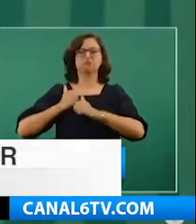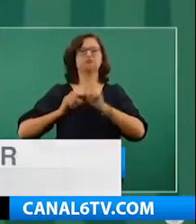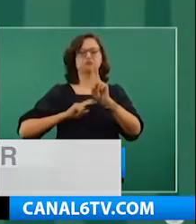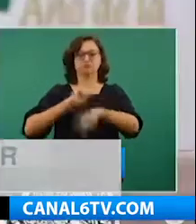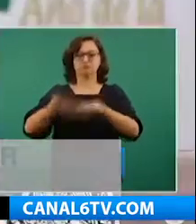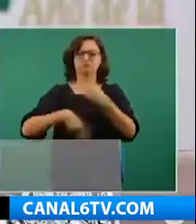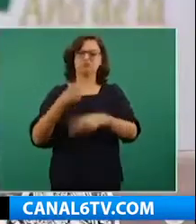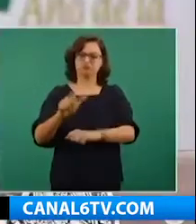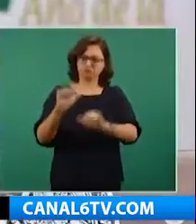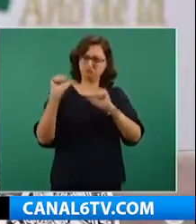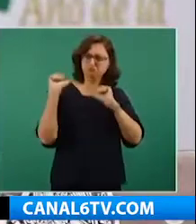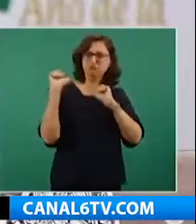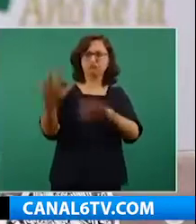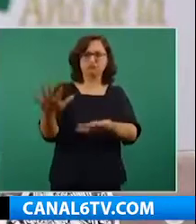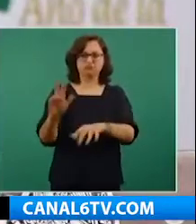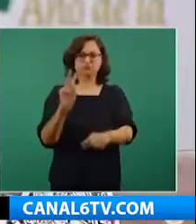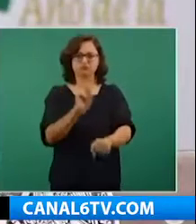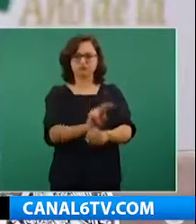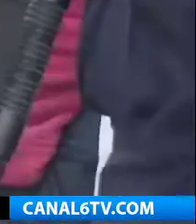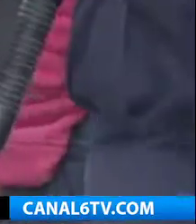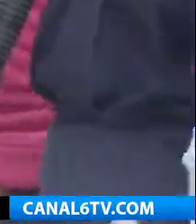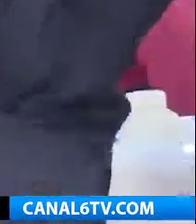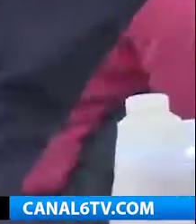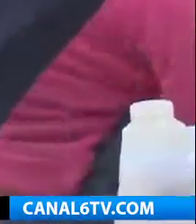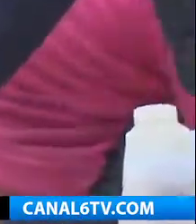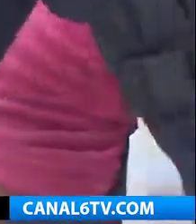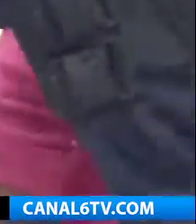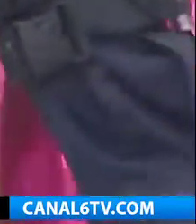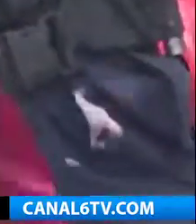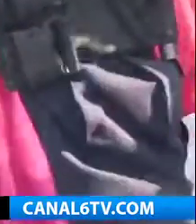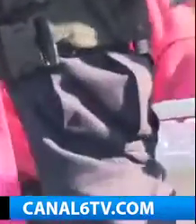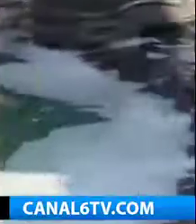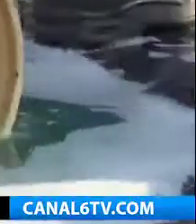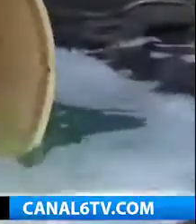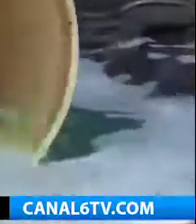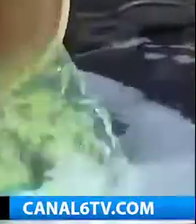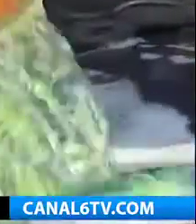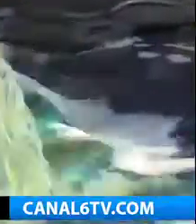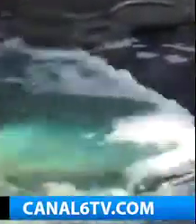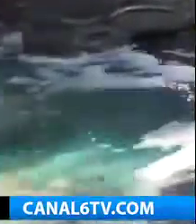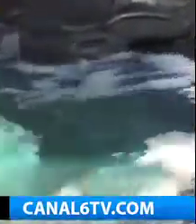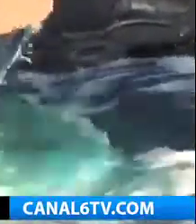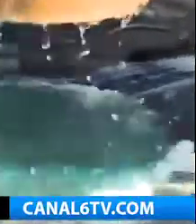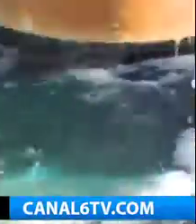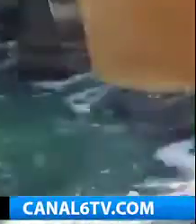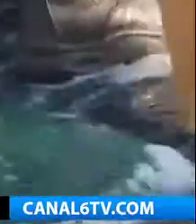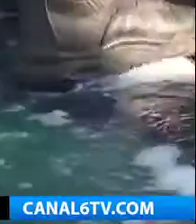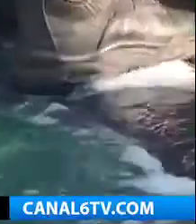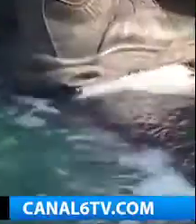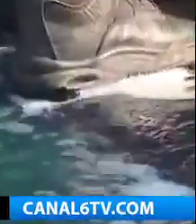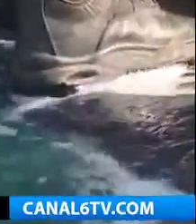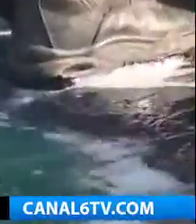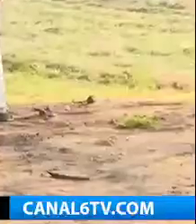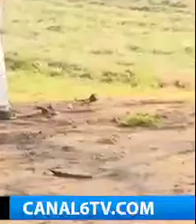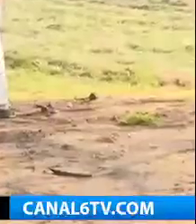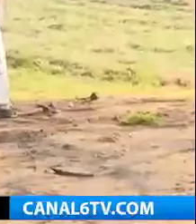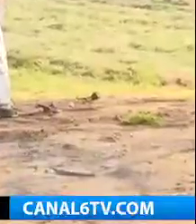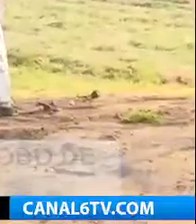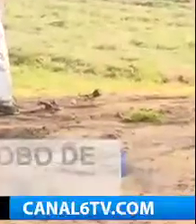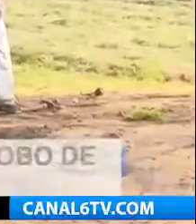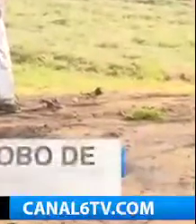en Hidalgo en particular. De acuerdo con los datos de Pemex, Hidalgo es uno de los estados que tiene más robos de combustible en todo